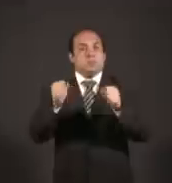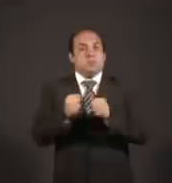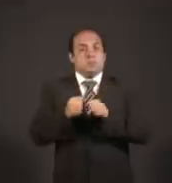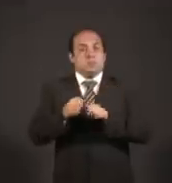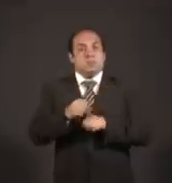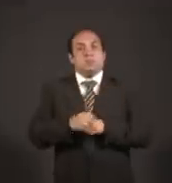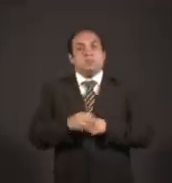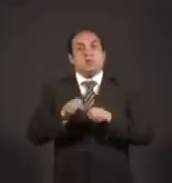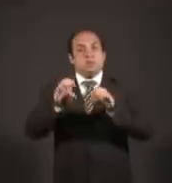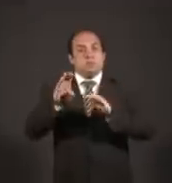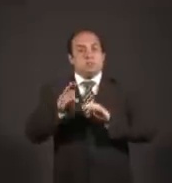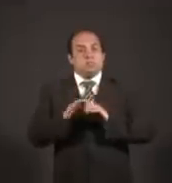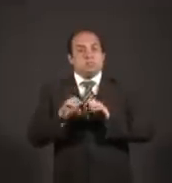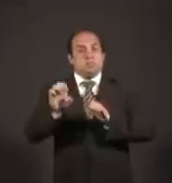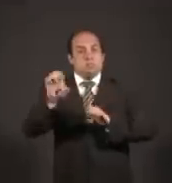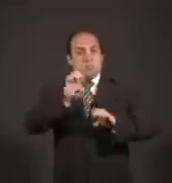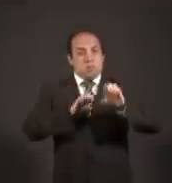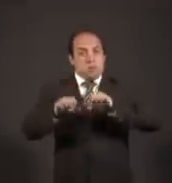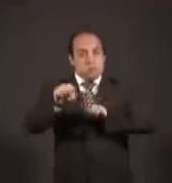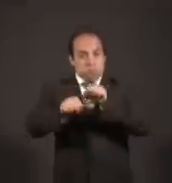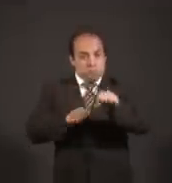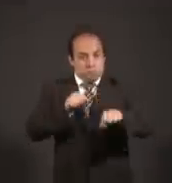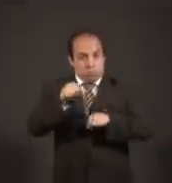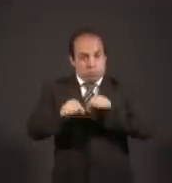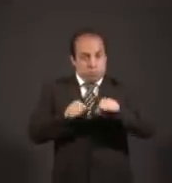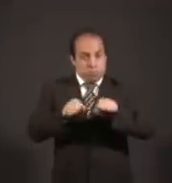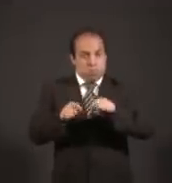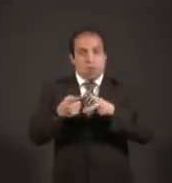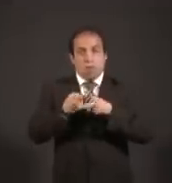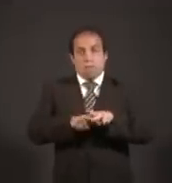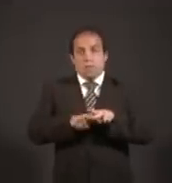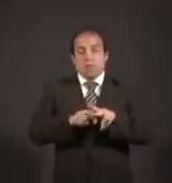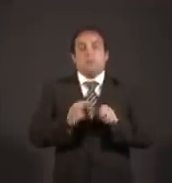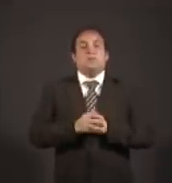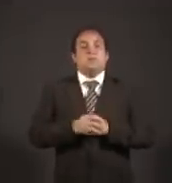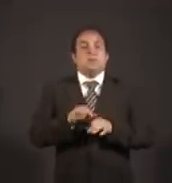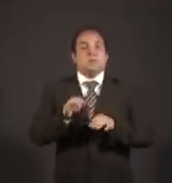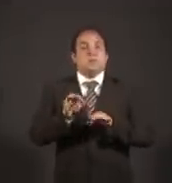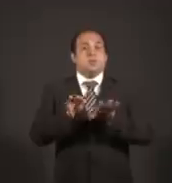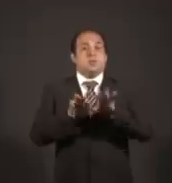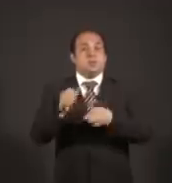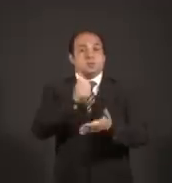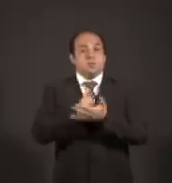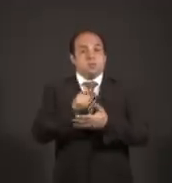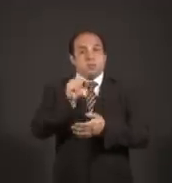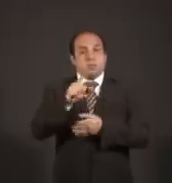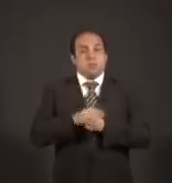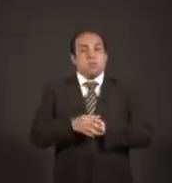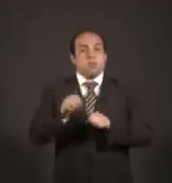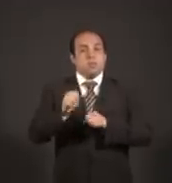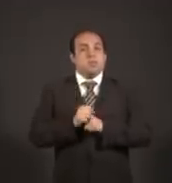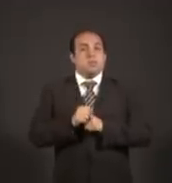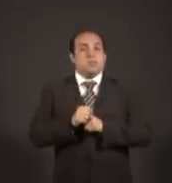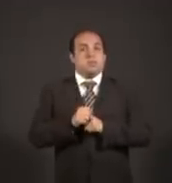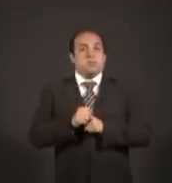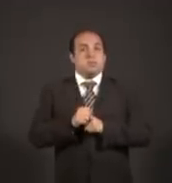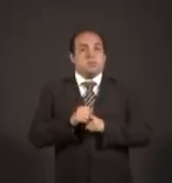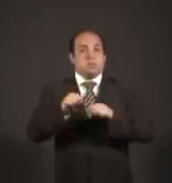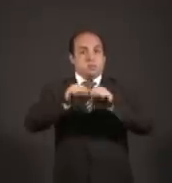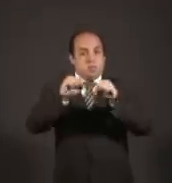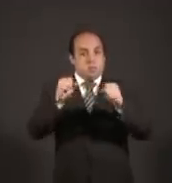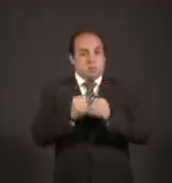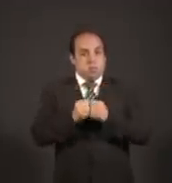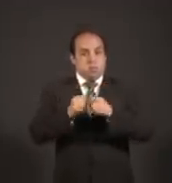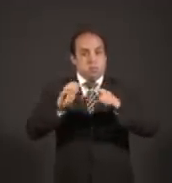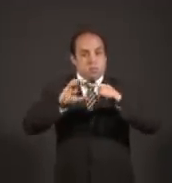en 2006-2007 operando en la ciudad, y hoy este nuevo sistema de transporte público que es el sistema Cablebús, que llegó a la